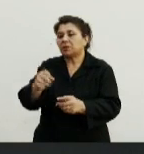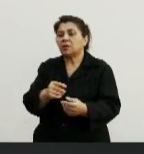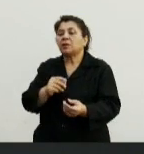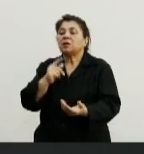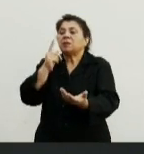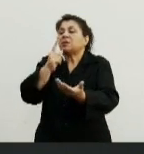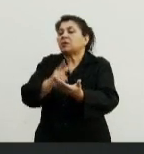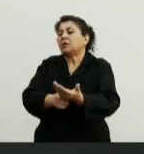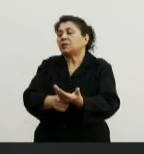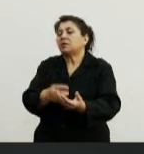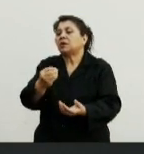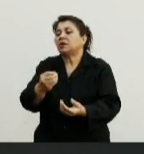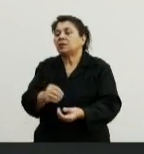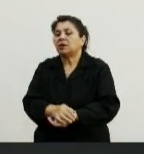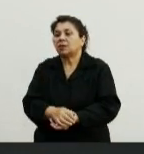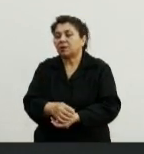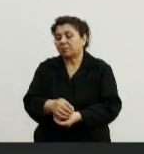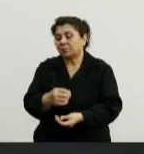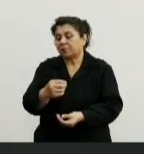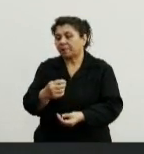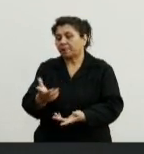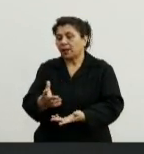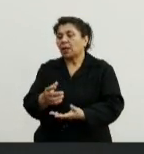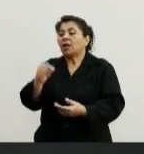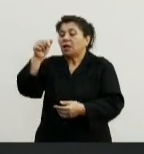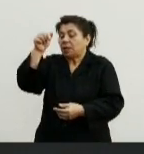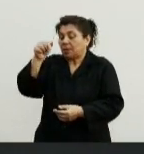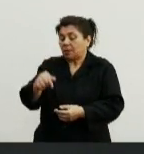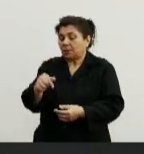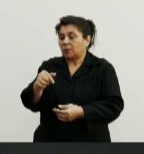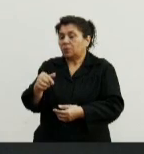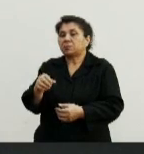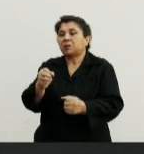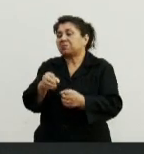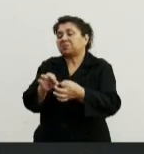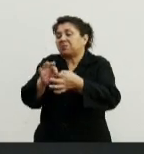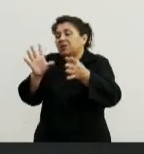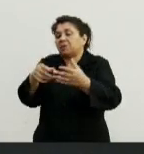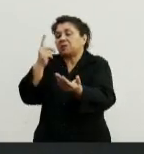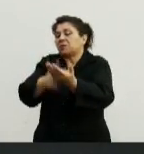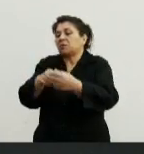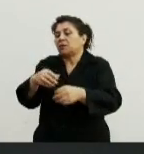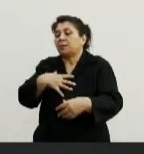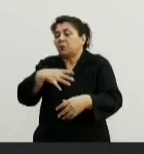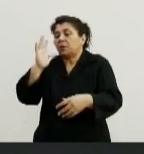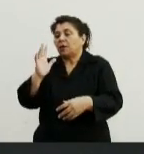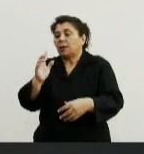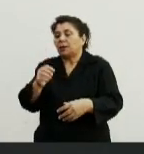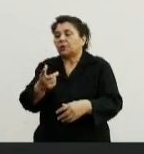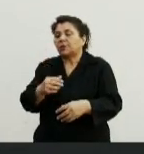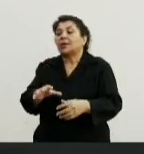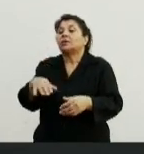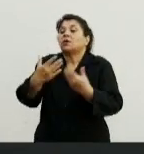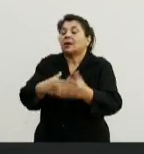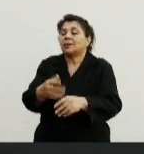allá de nuestra propia autonomía como cada provincia y eso nos cuesta mucho destrabar a veces son horas de demora en cada